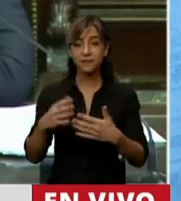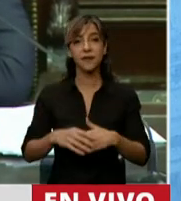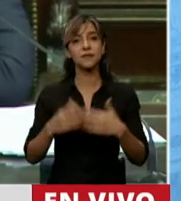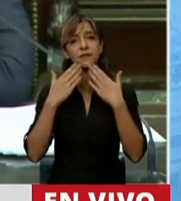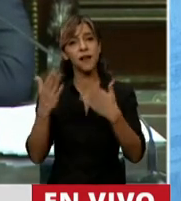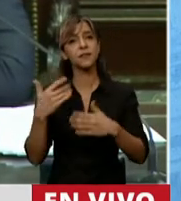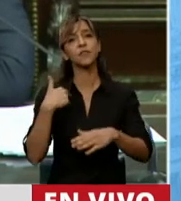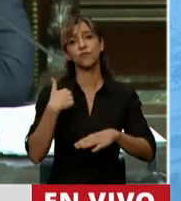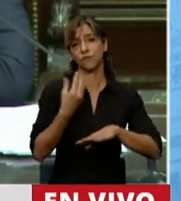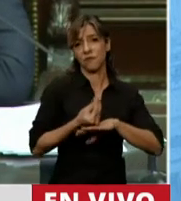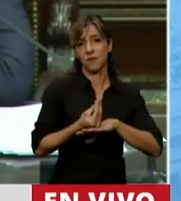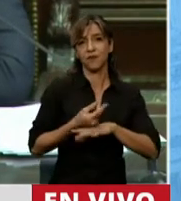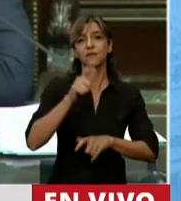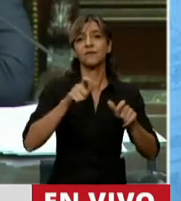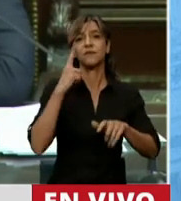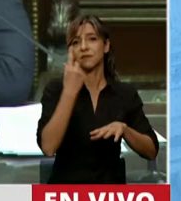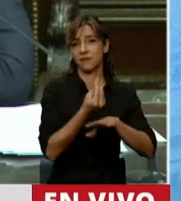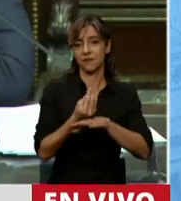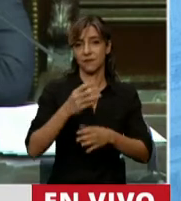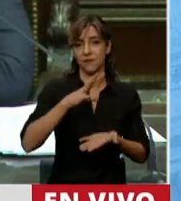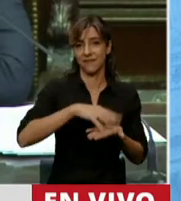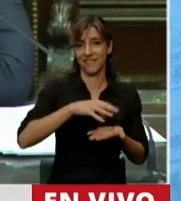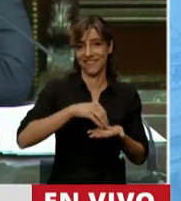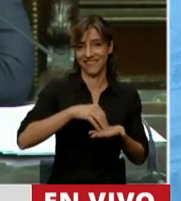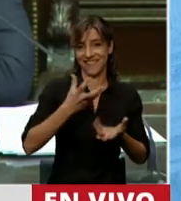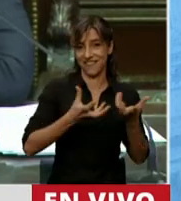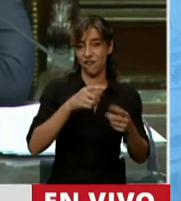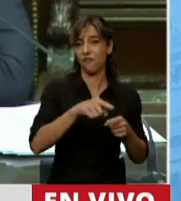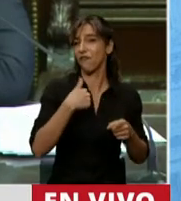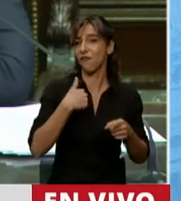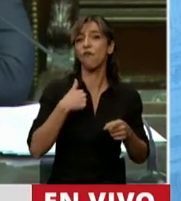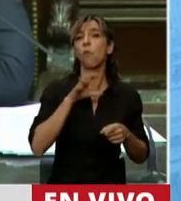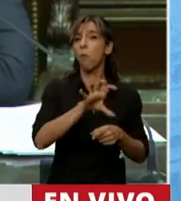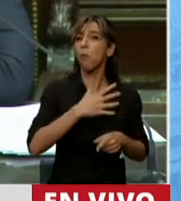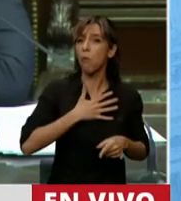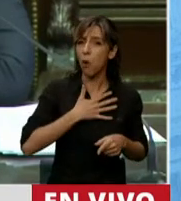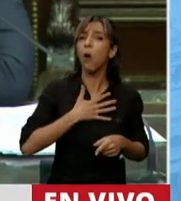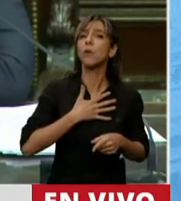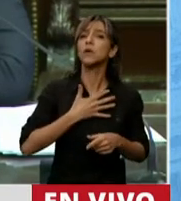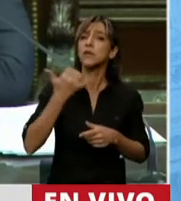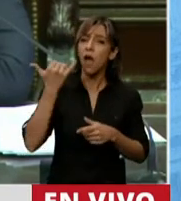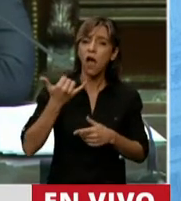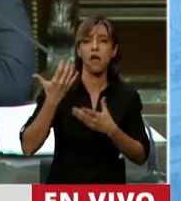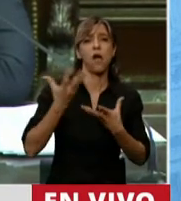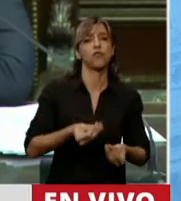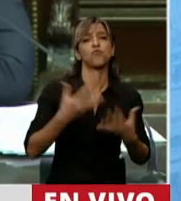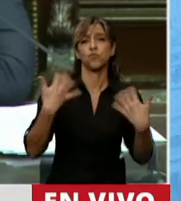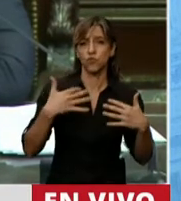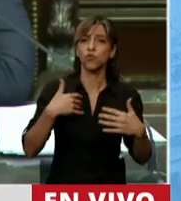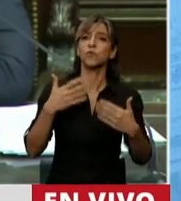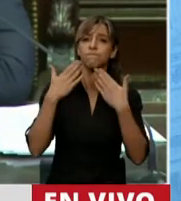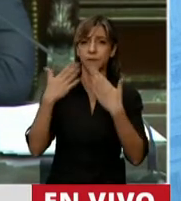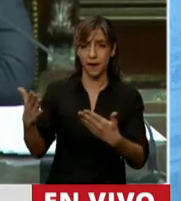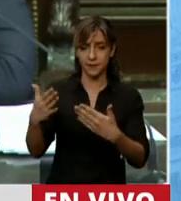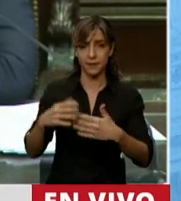y las fueguinas la ayuda que estamos recibiendo en la provincia de Tierra del Fuego en una situación difícil, un